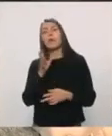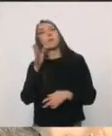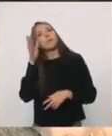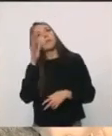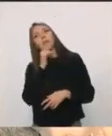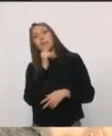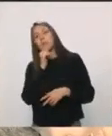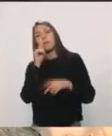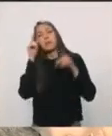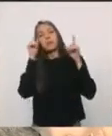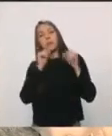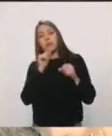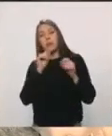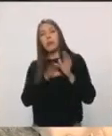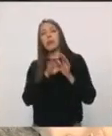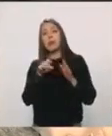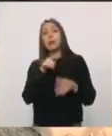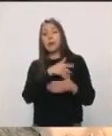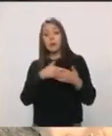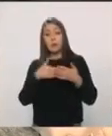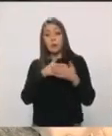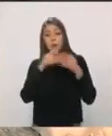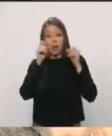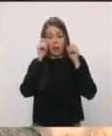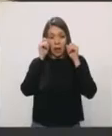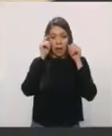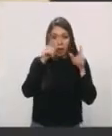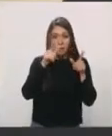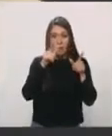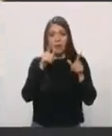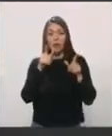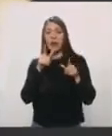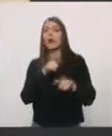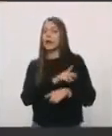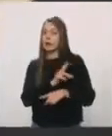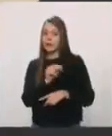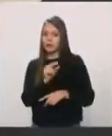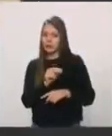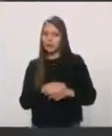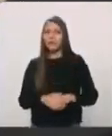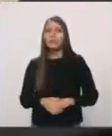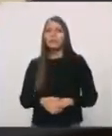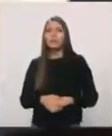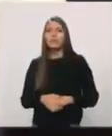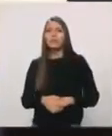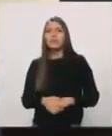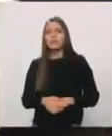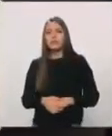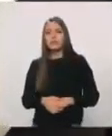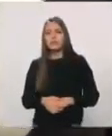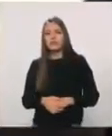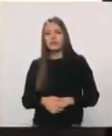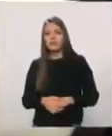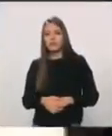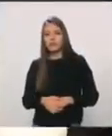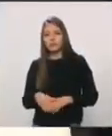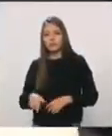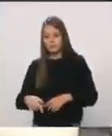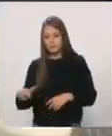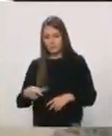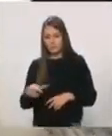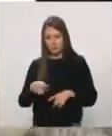los ojos abiertos y ya no responde, ¿no? Ok. Entonces, ¿Qué vamos a hacer? Inclina un poco tu pierna, muy